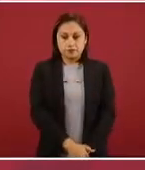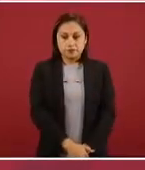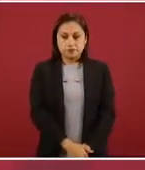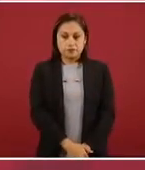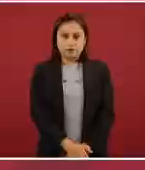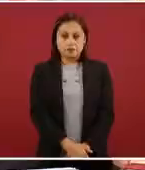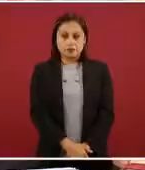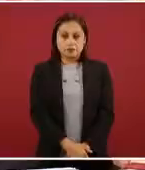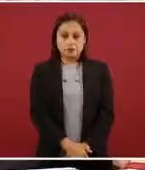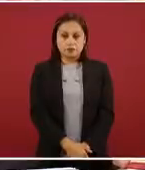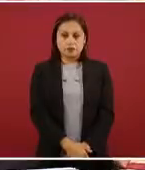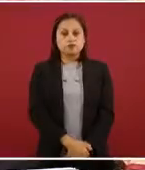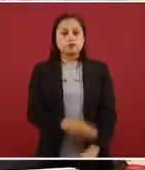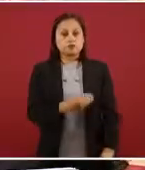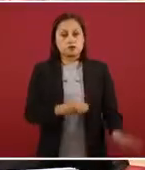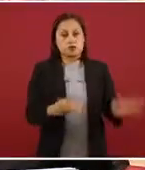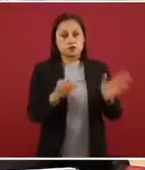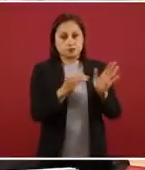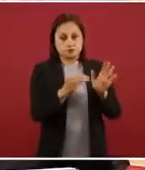lo del Zócalo.